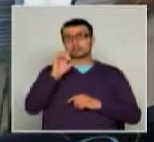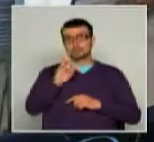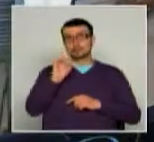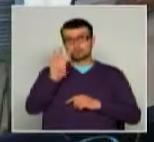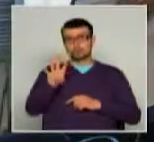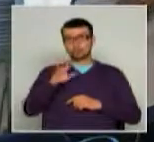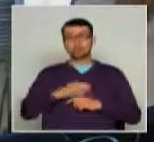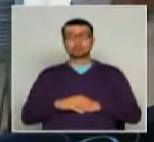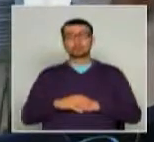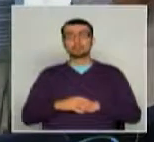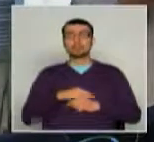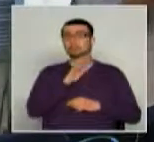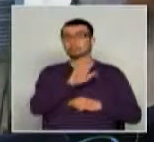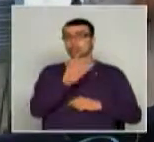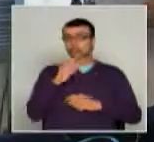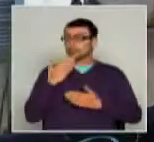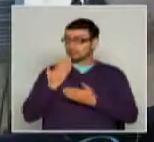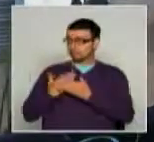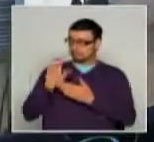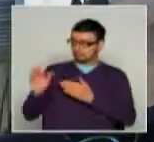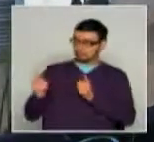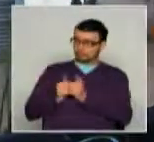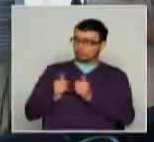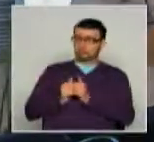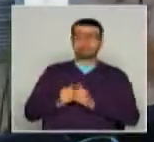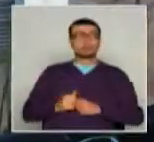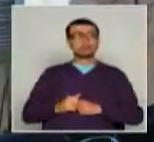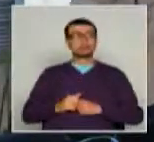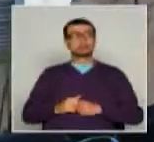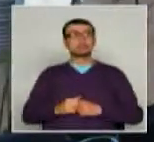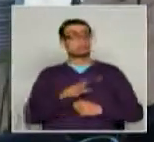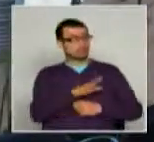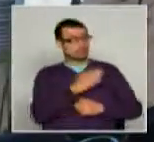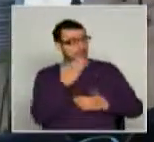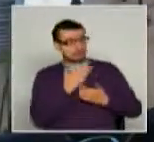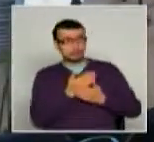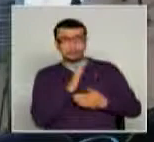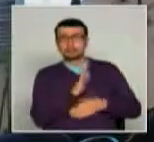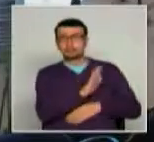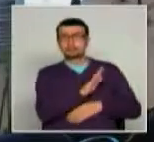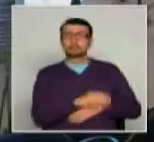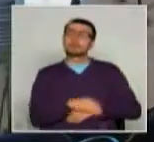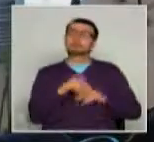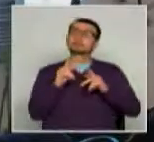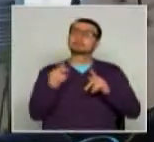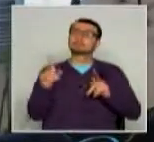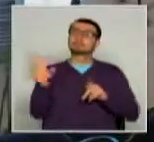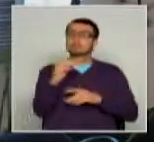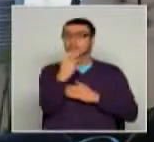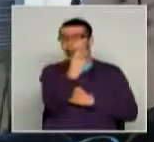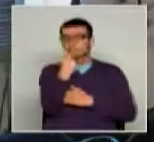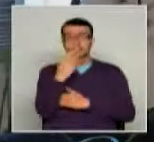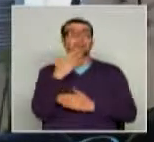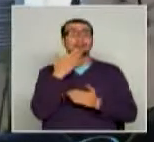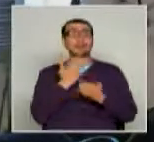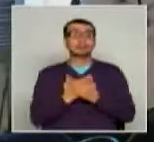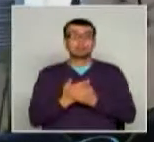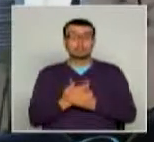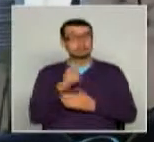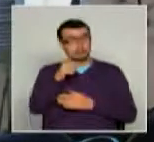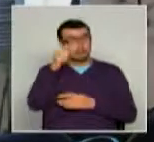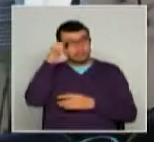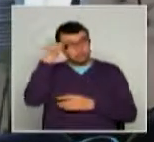330-7104. Muchas gracias, Raúl, por estar con nosotros. Muchas gracias a usted, doctor Rojas, muchas gracias a los televidentes, y pueden